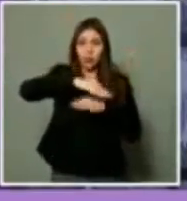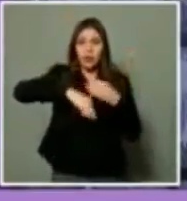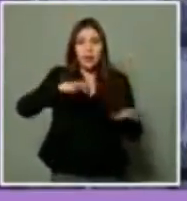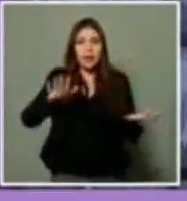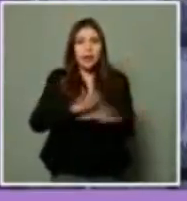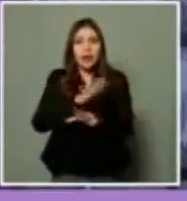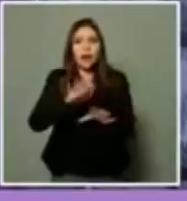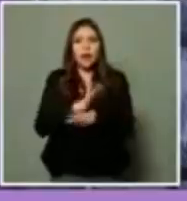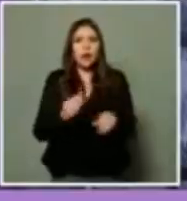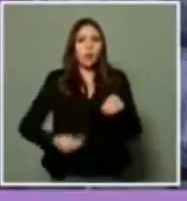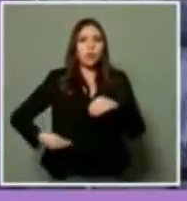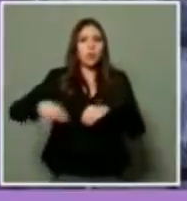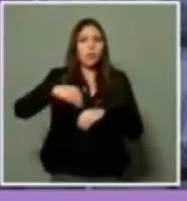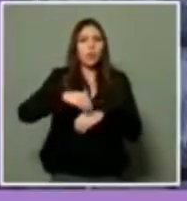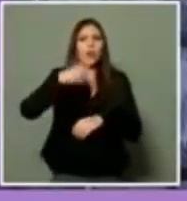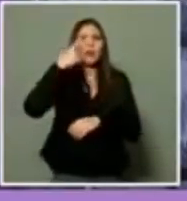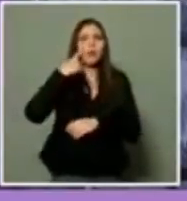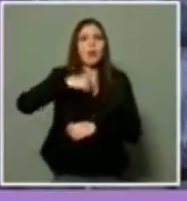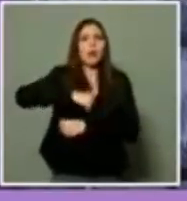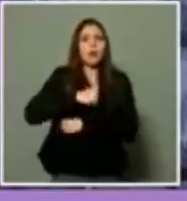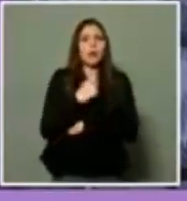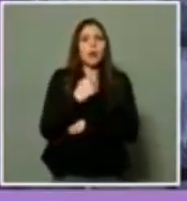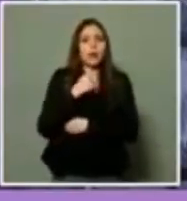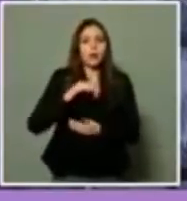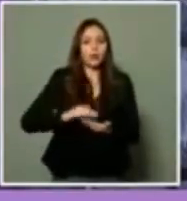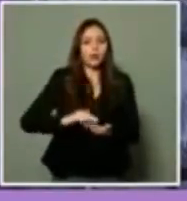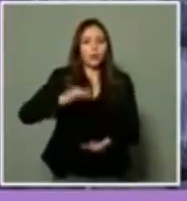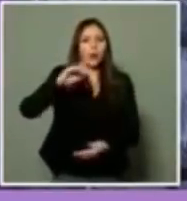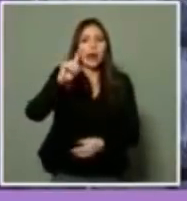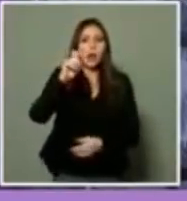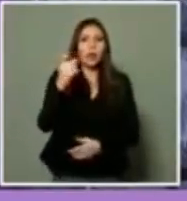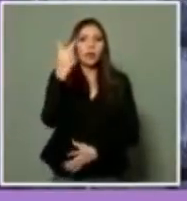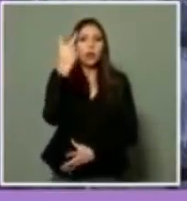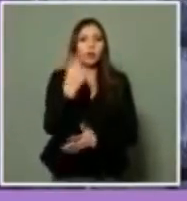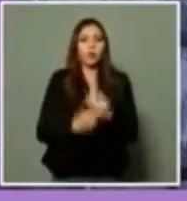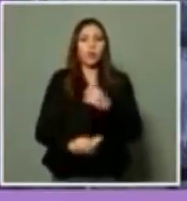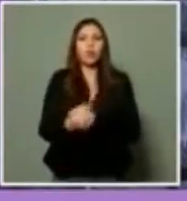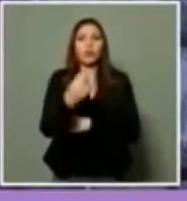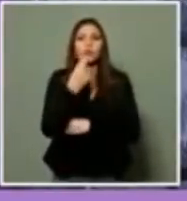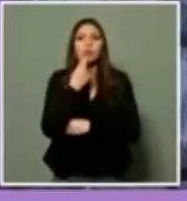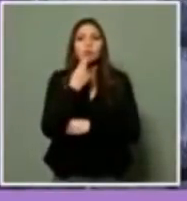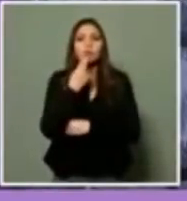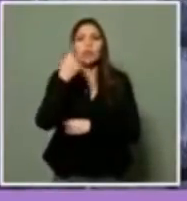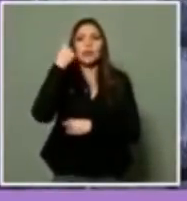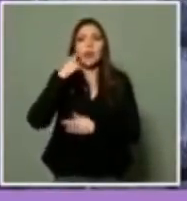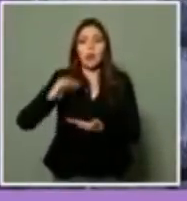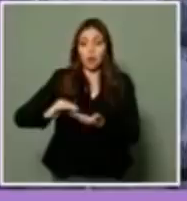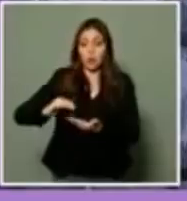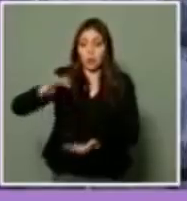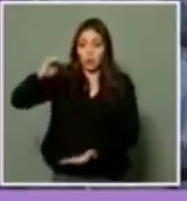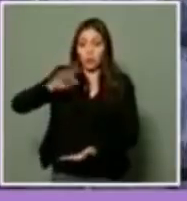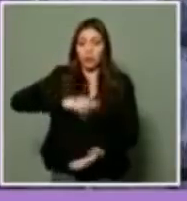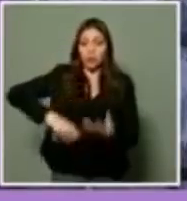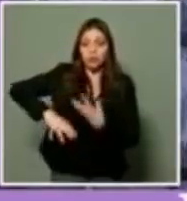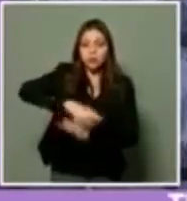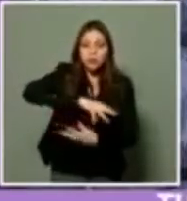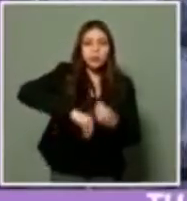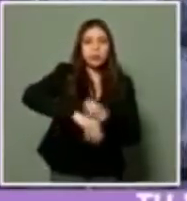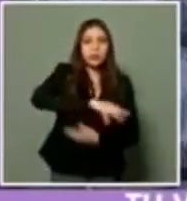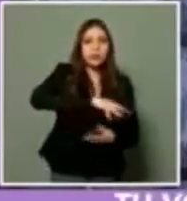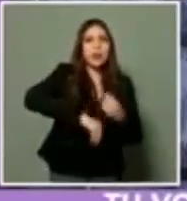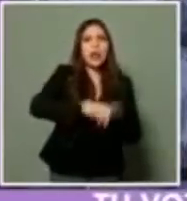vamos a ponerte una cosecha de agua que tenga una doble función como cisterna y también para cosechar el agua.